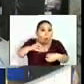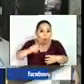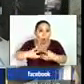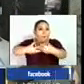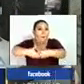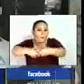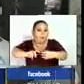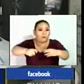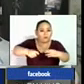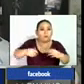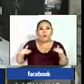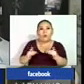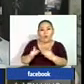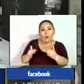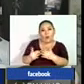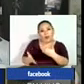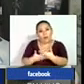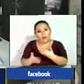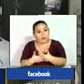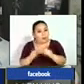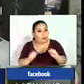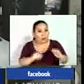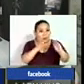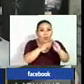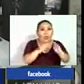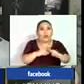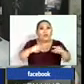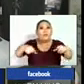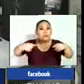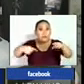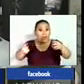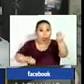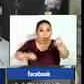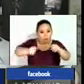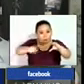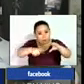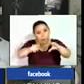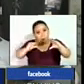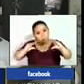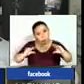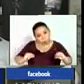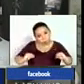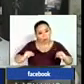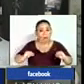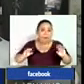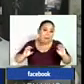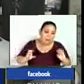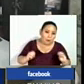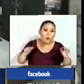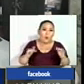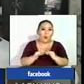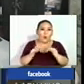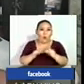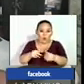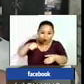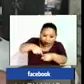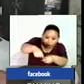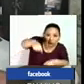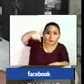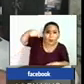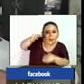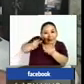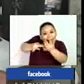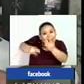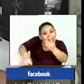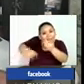Nos reportan también que no pueden sacar el vehículo por llantas, están desinfladas y todo. Y más que todo, los aceites. Como prácticamente